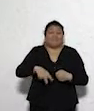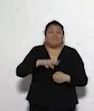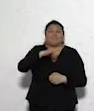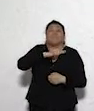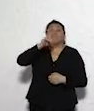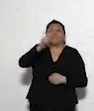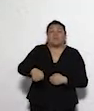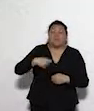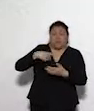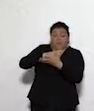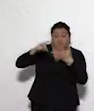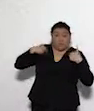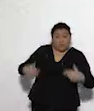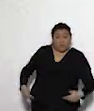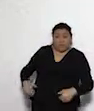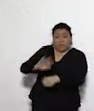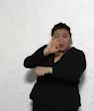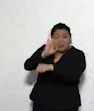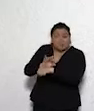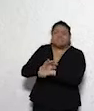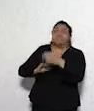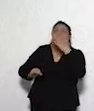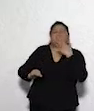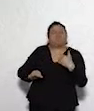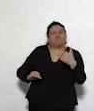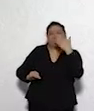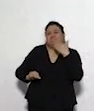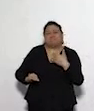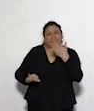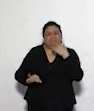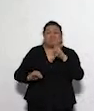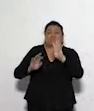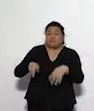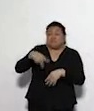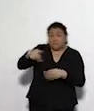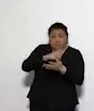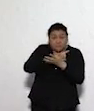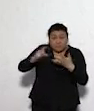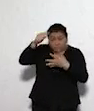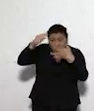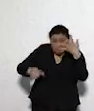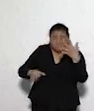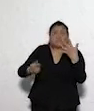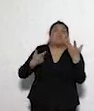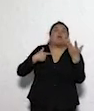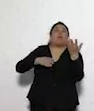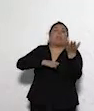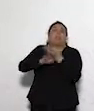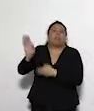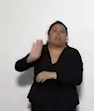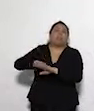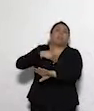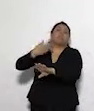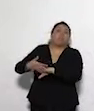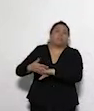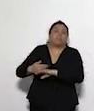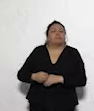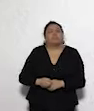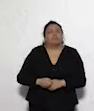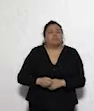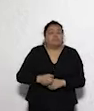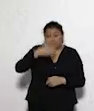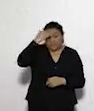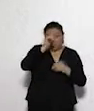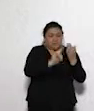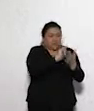una violación a los derechos humanos o ha propiciado que tales vulneraciones se presenten. Sostener que la